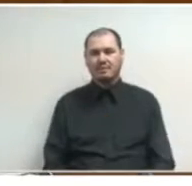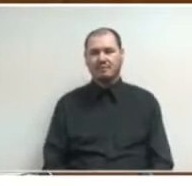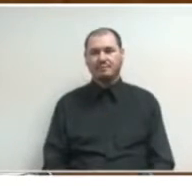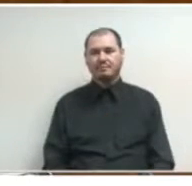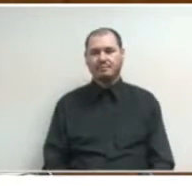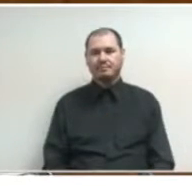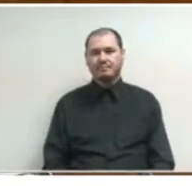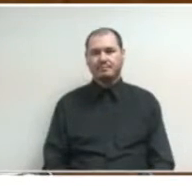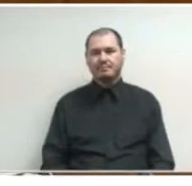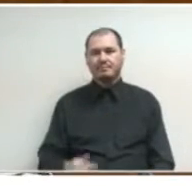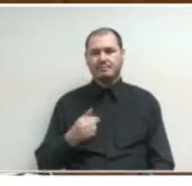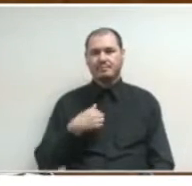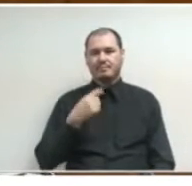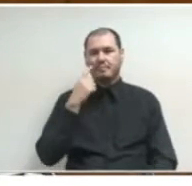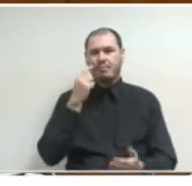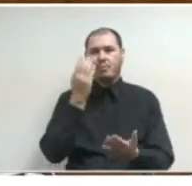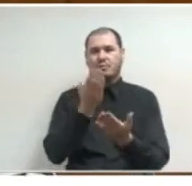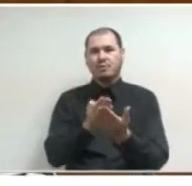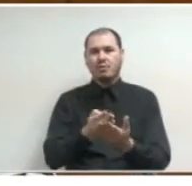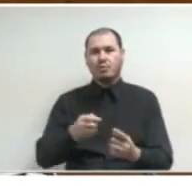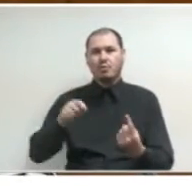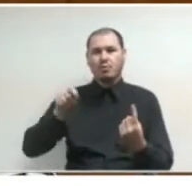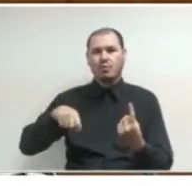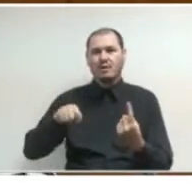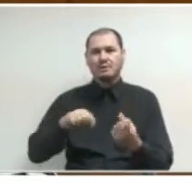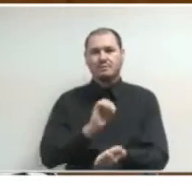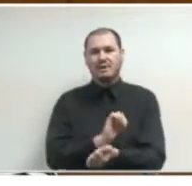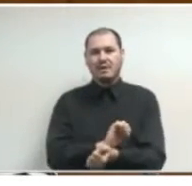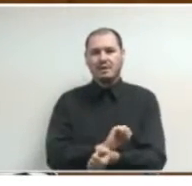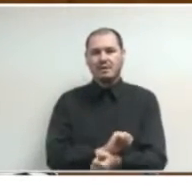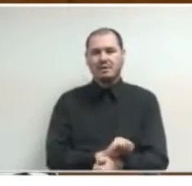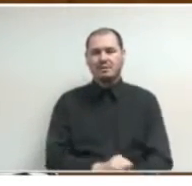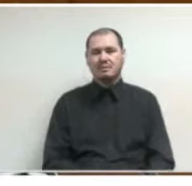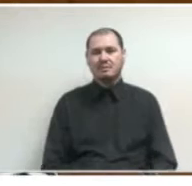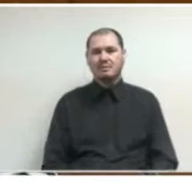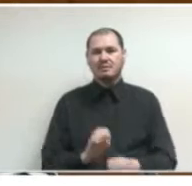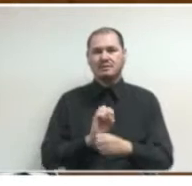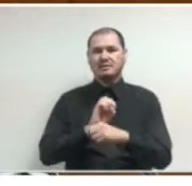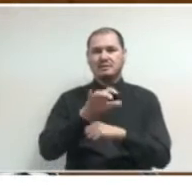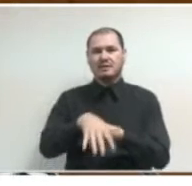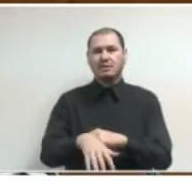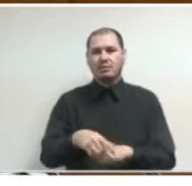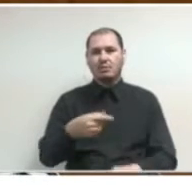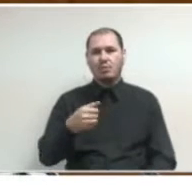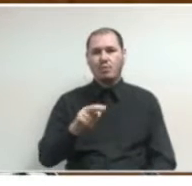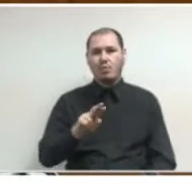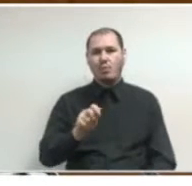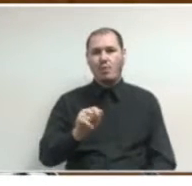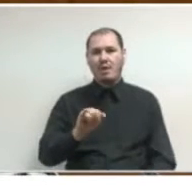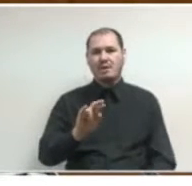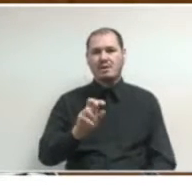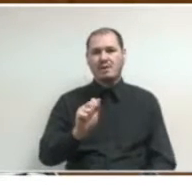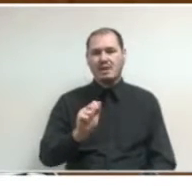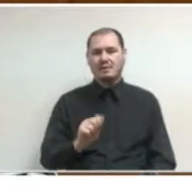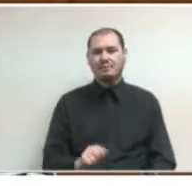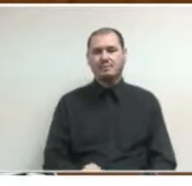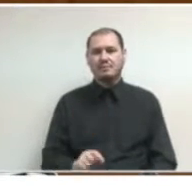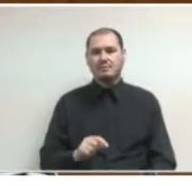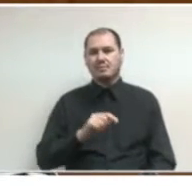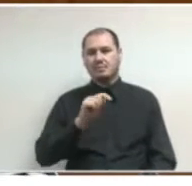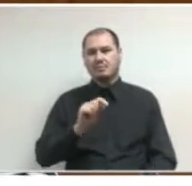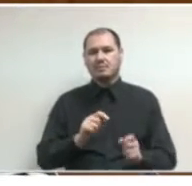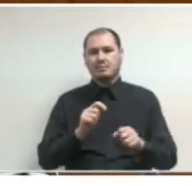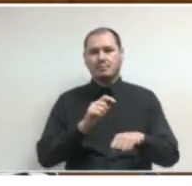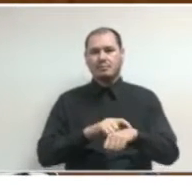Guava. Se propone que la jueza penal de garantía. Jueza penal garantía Salto del Guaira, Peguaba, abogada Marta Gloria Romero, o a San